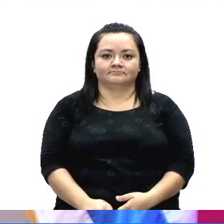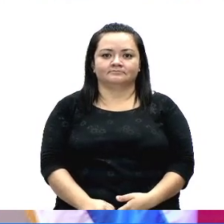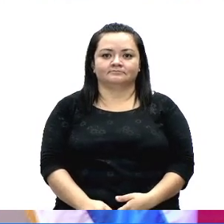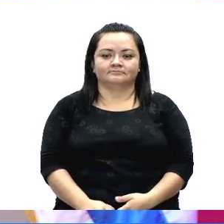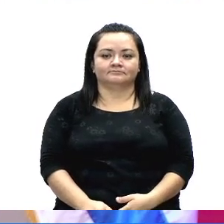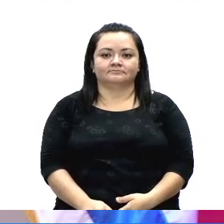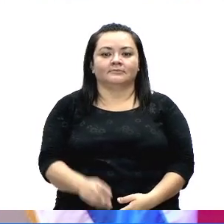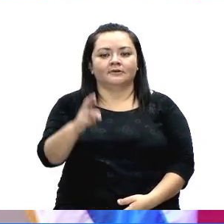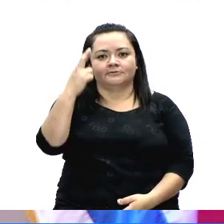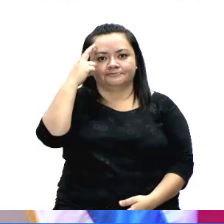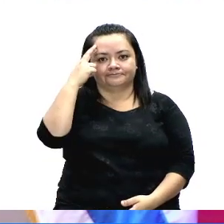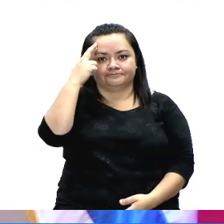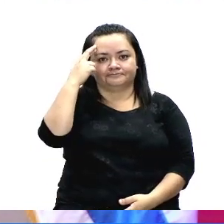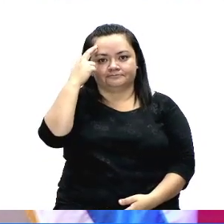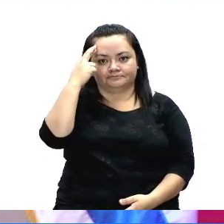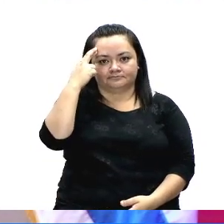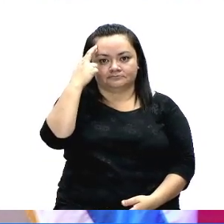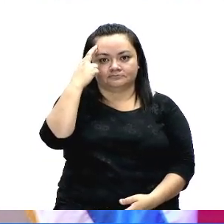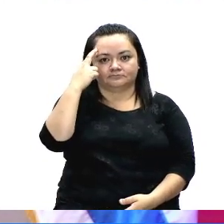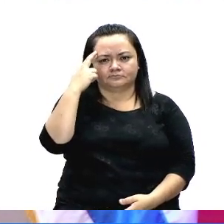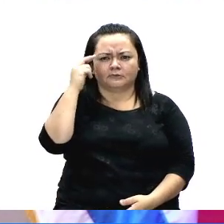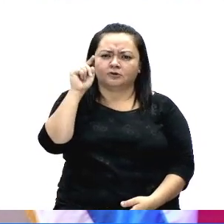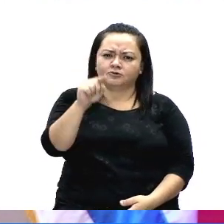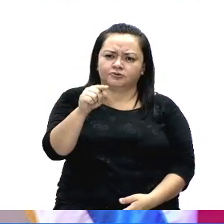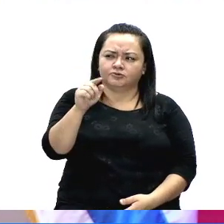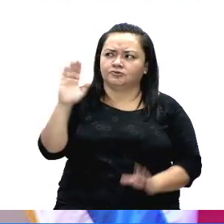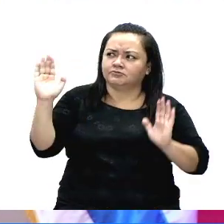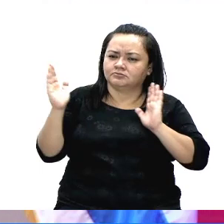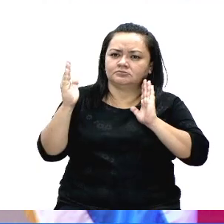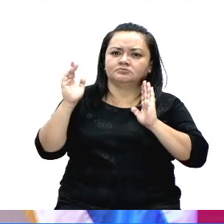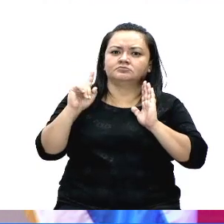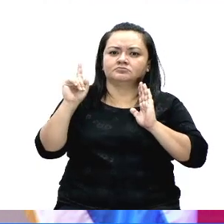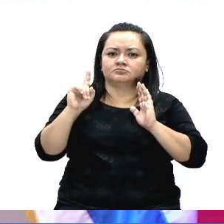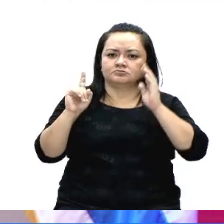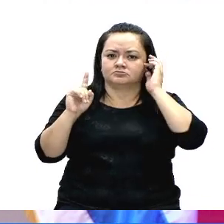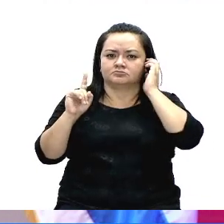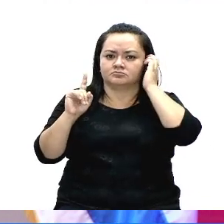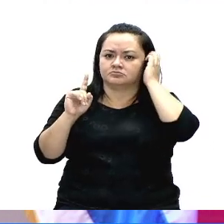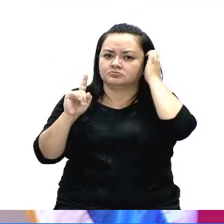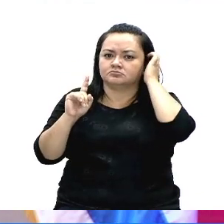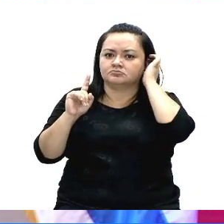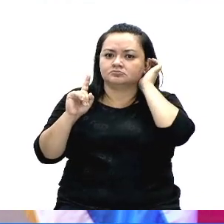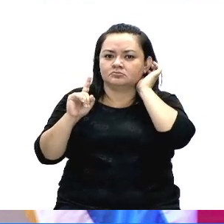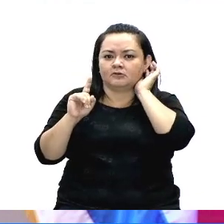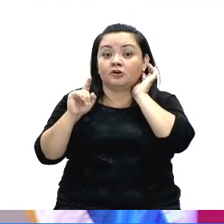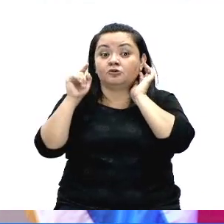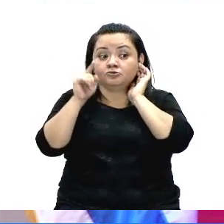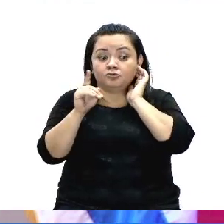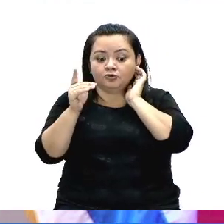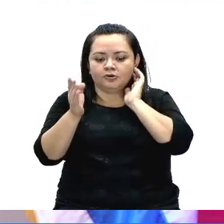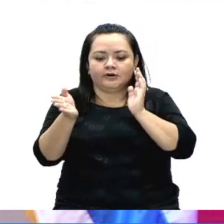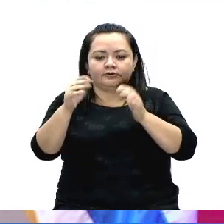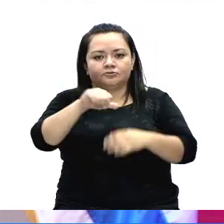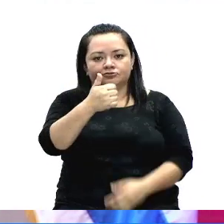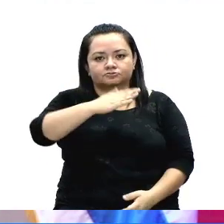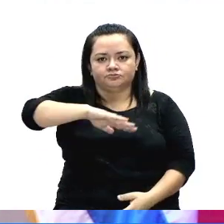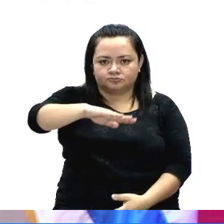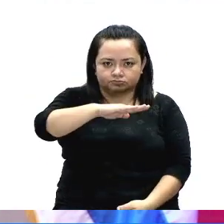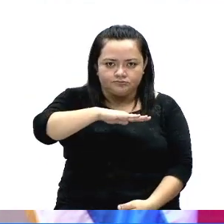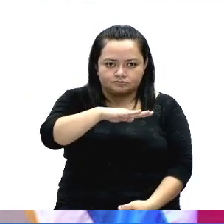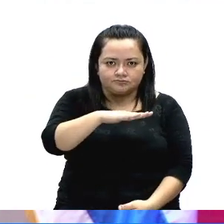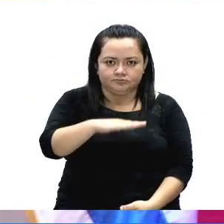y analiza estás a la entrada del monte estás en medio del monte